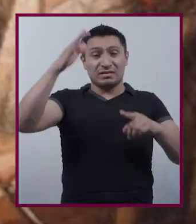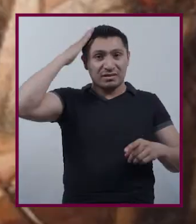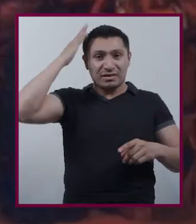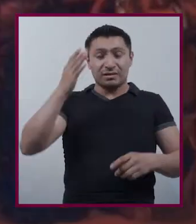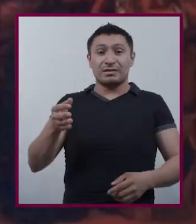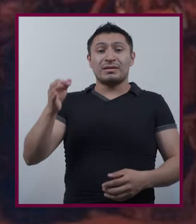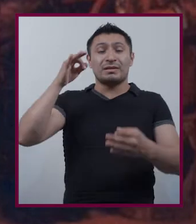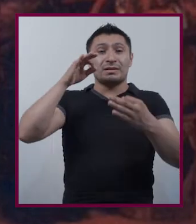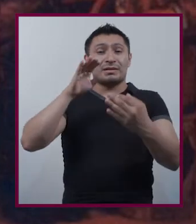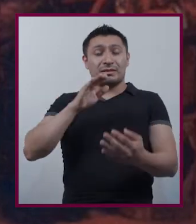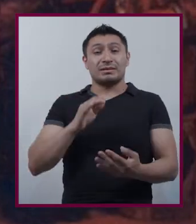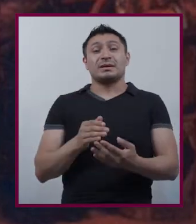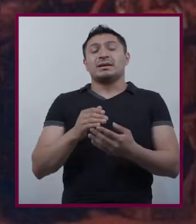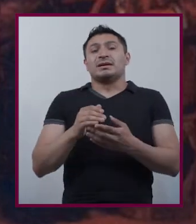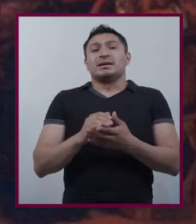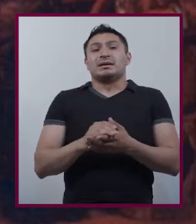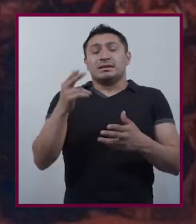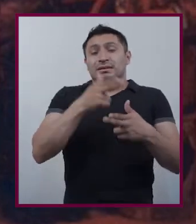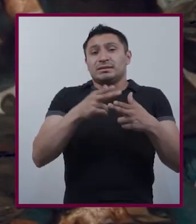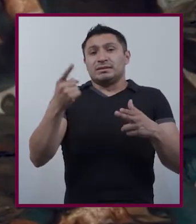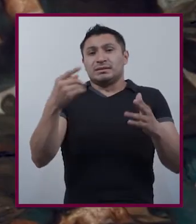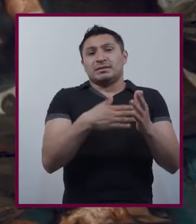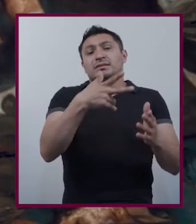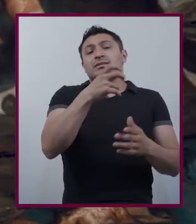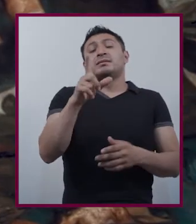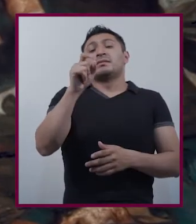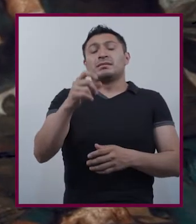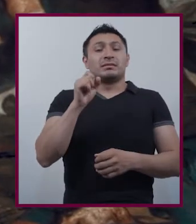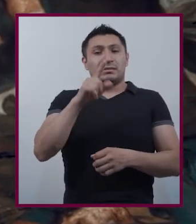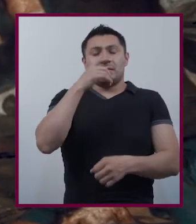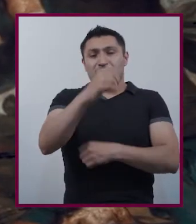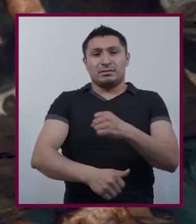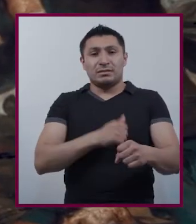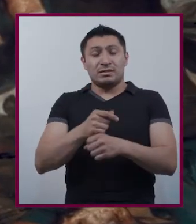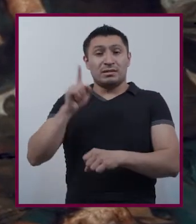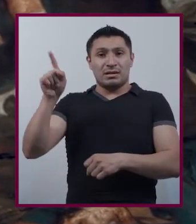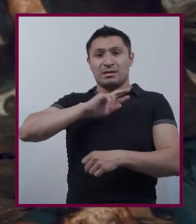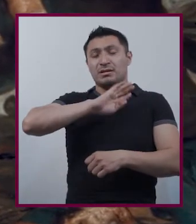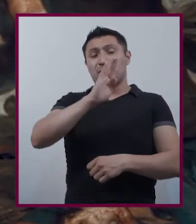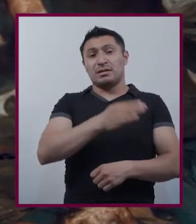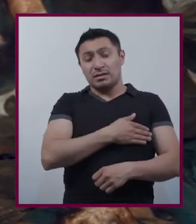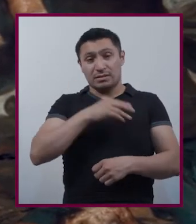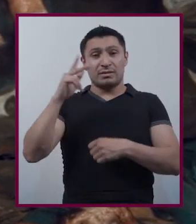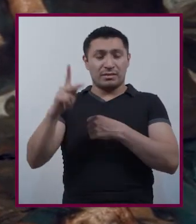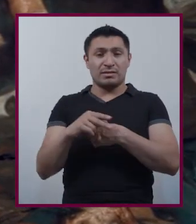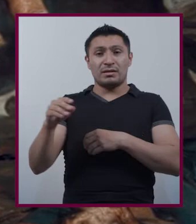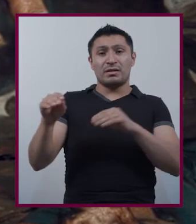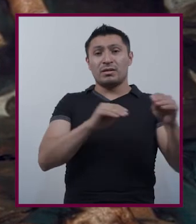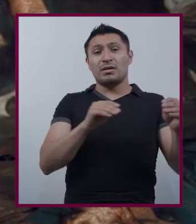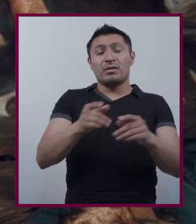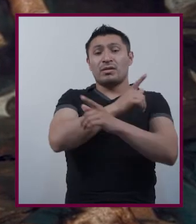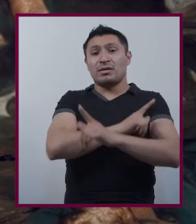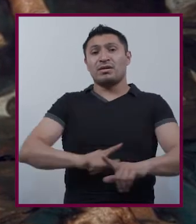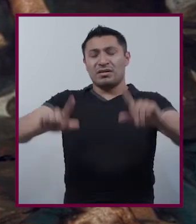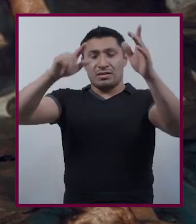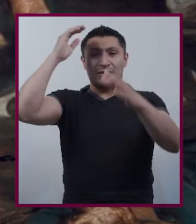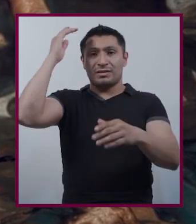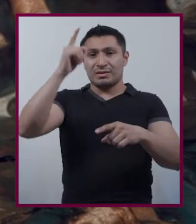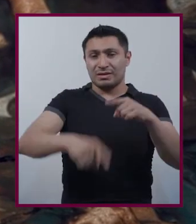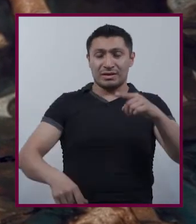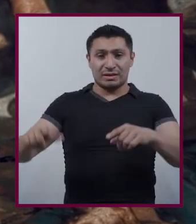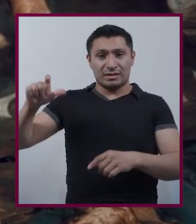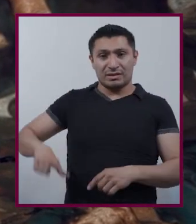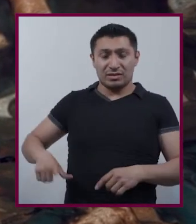al frente hasta 1820. En este año, en España, el movimiento liberal puso fin al absolutismo